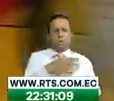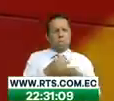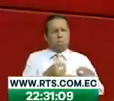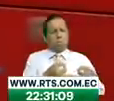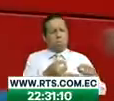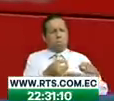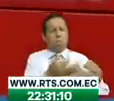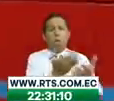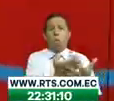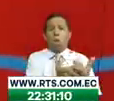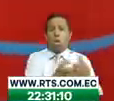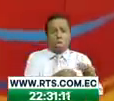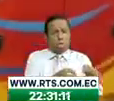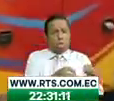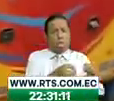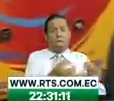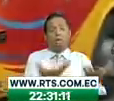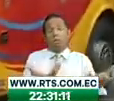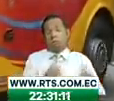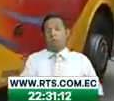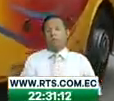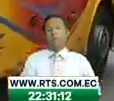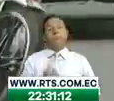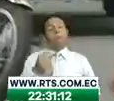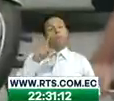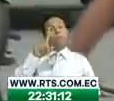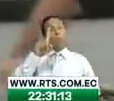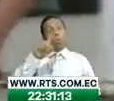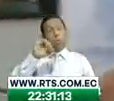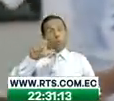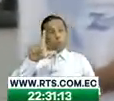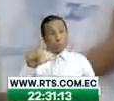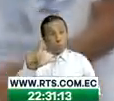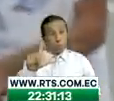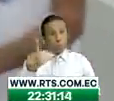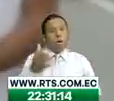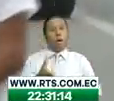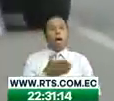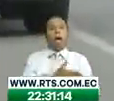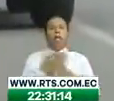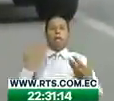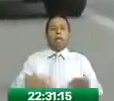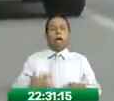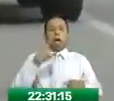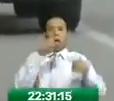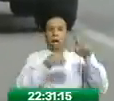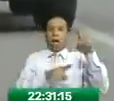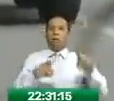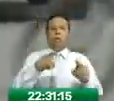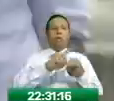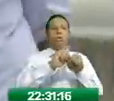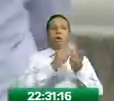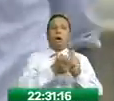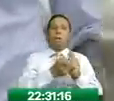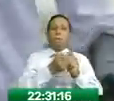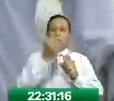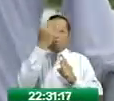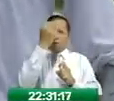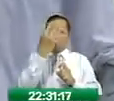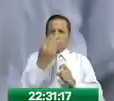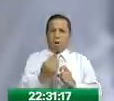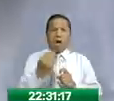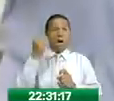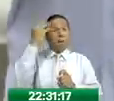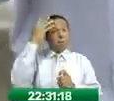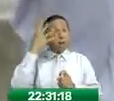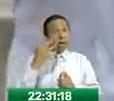este 1 de julio, las normas dispuestas en el semáforo verde pasaron a la luz amarilla. De allí que los cambios en los tres cantones